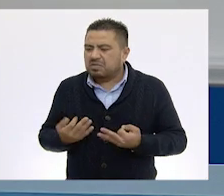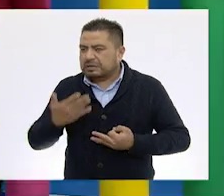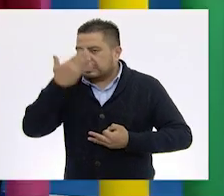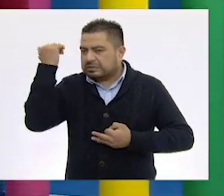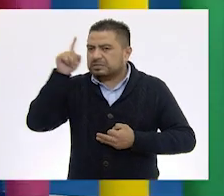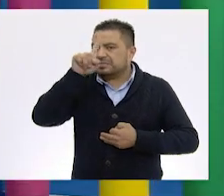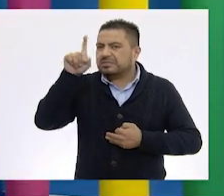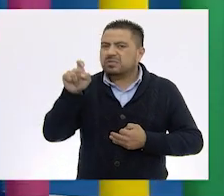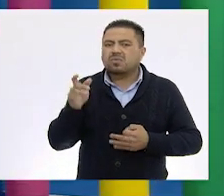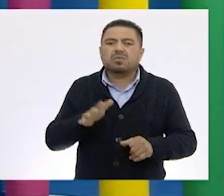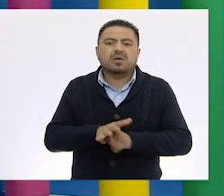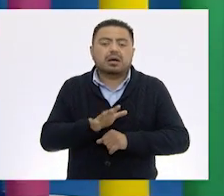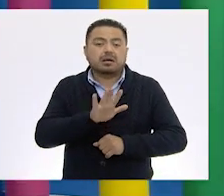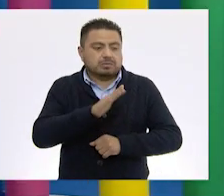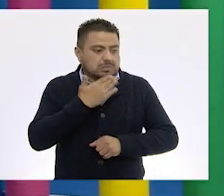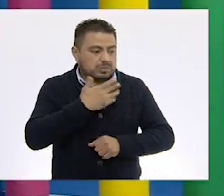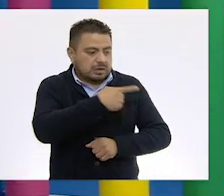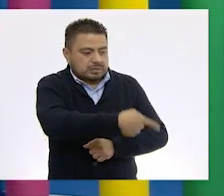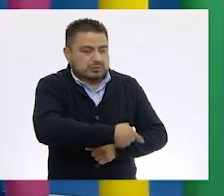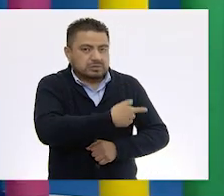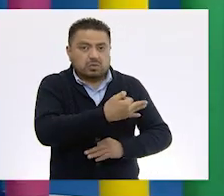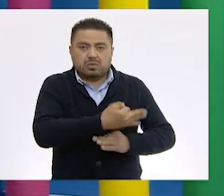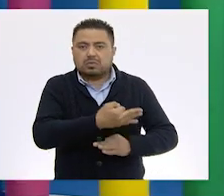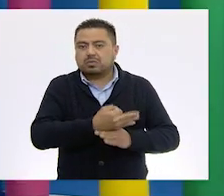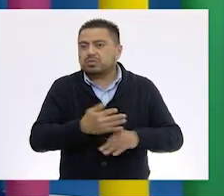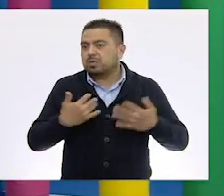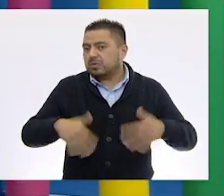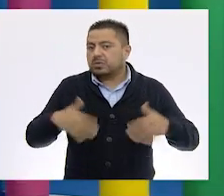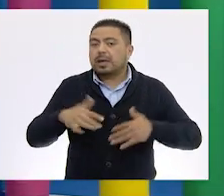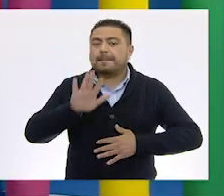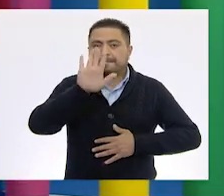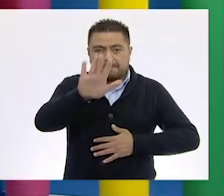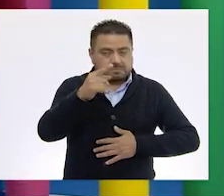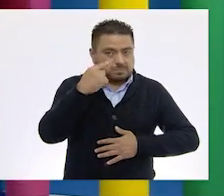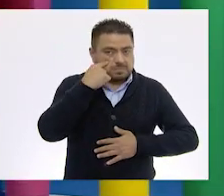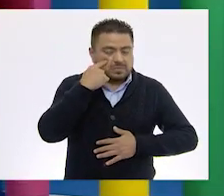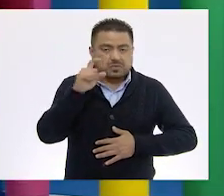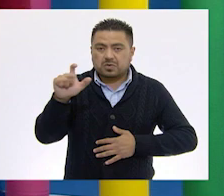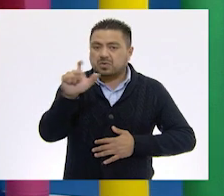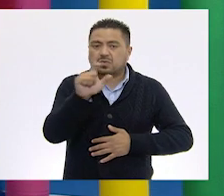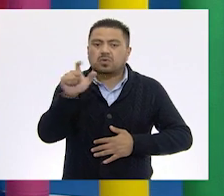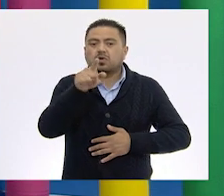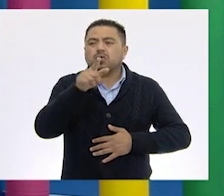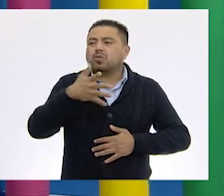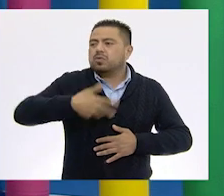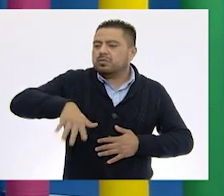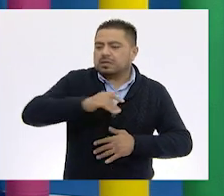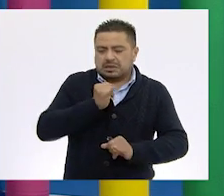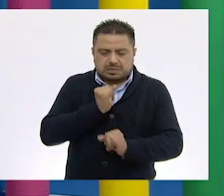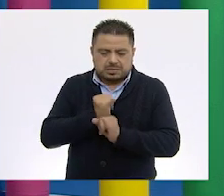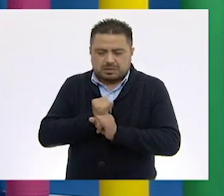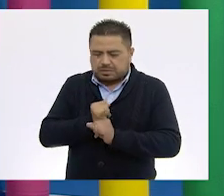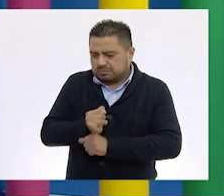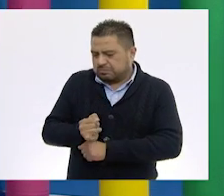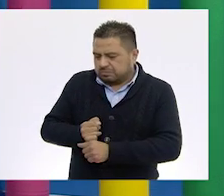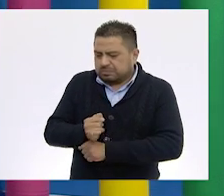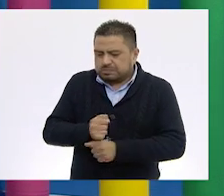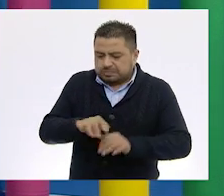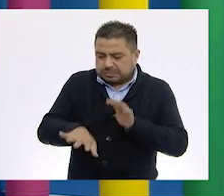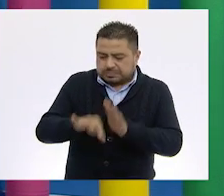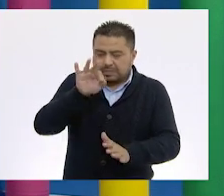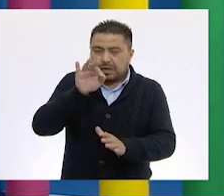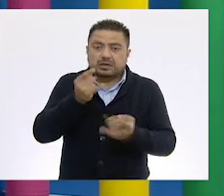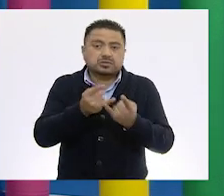no. Sí. Buena pregunta, queridos inspectores. Miren, cuando estén en algún buscador de internet buscando